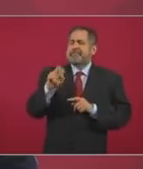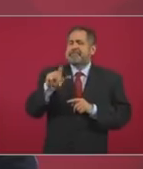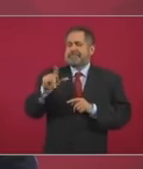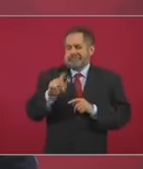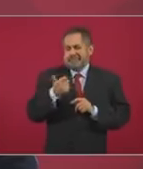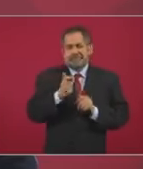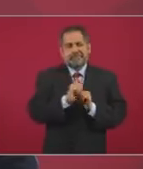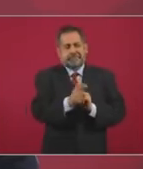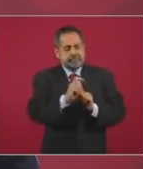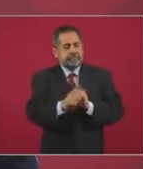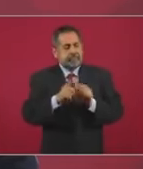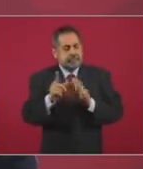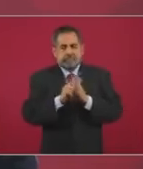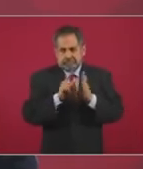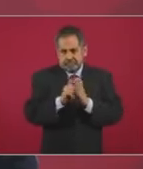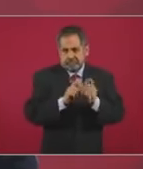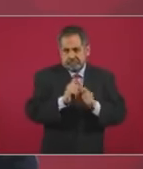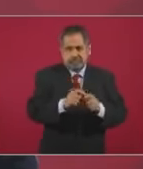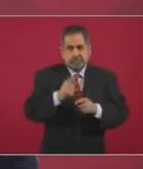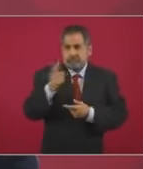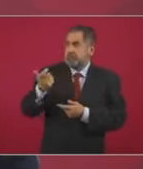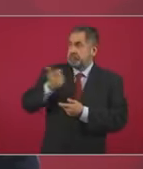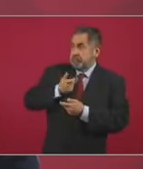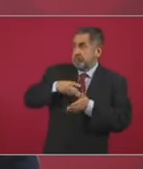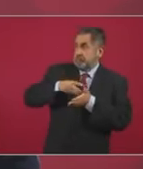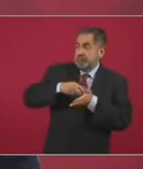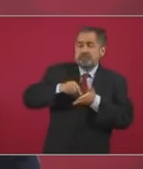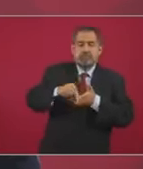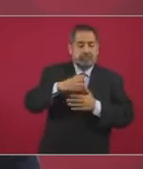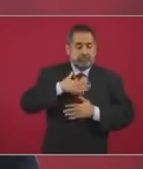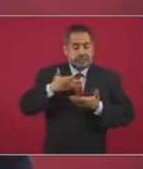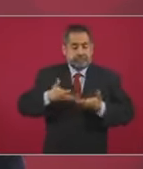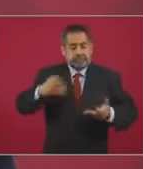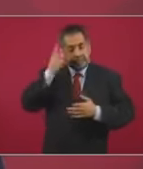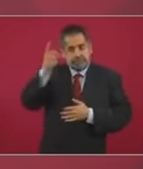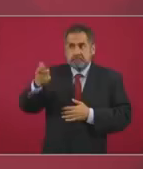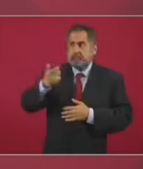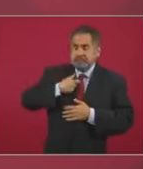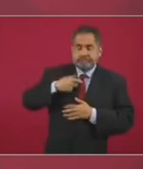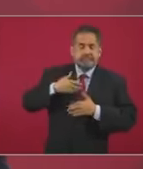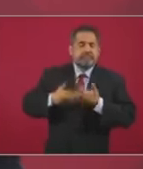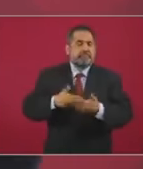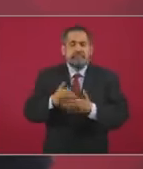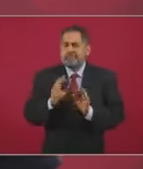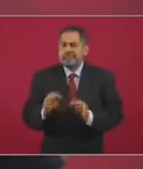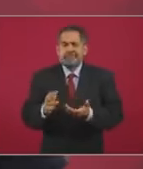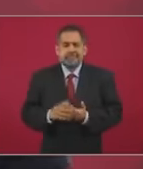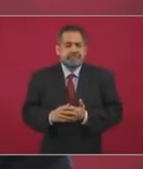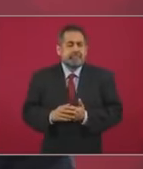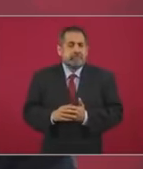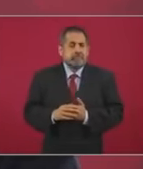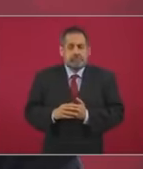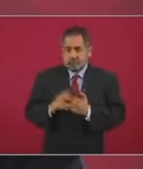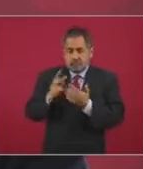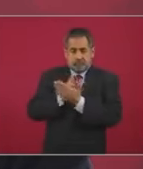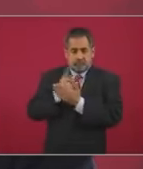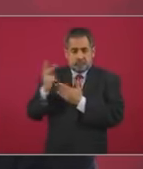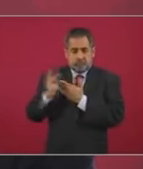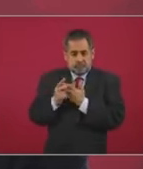cultivar sus parcelas. Es un programa que